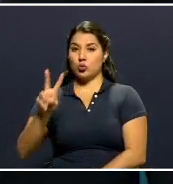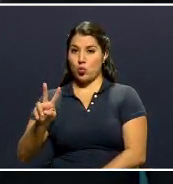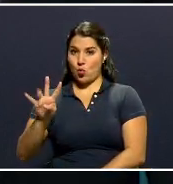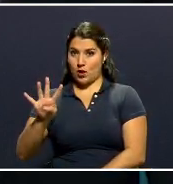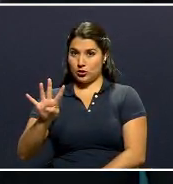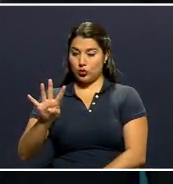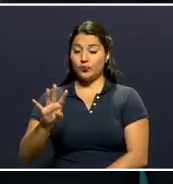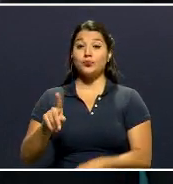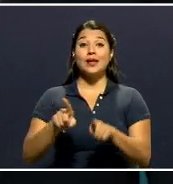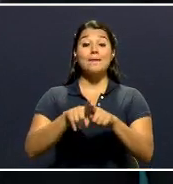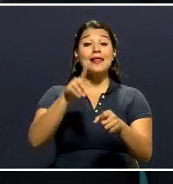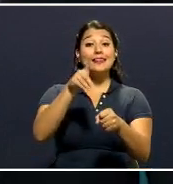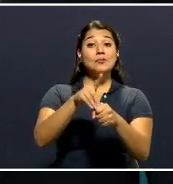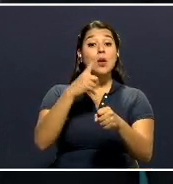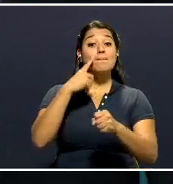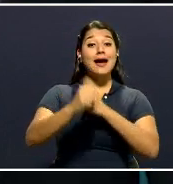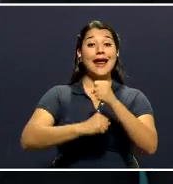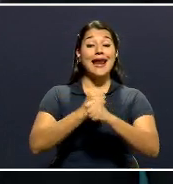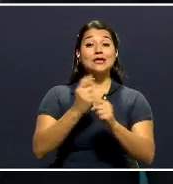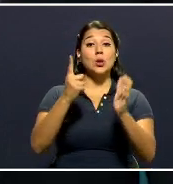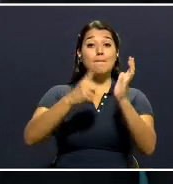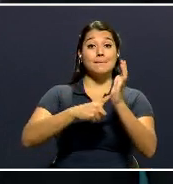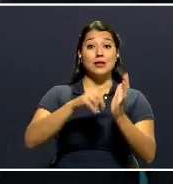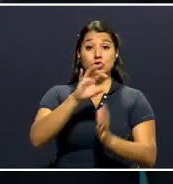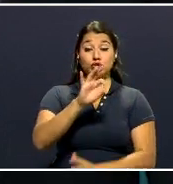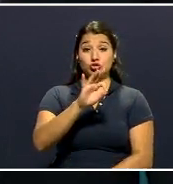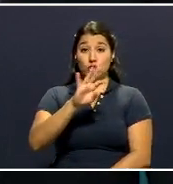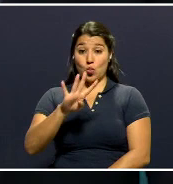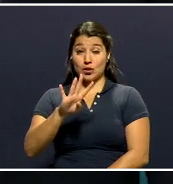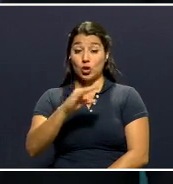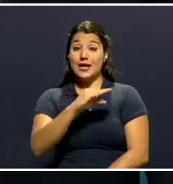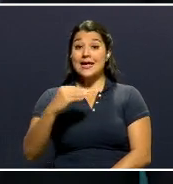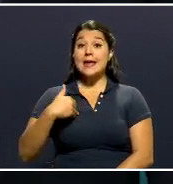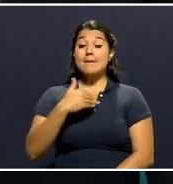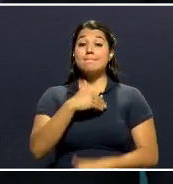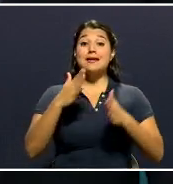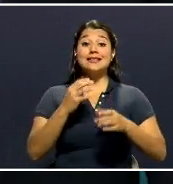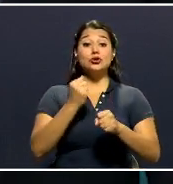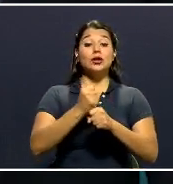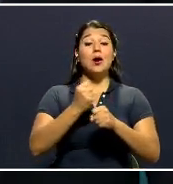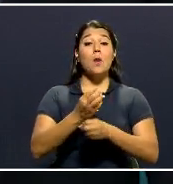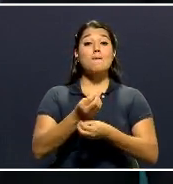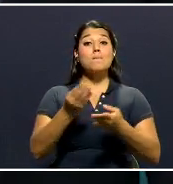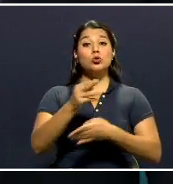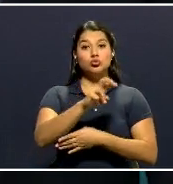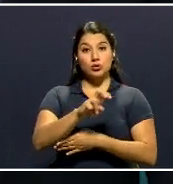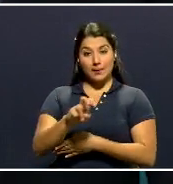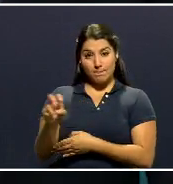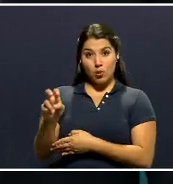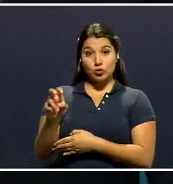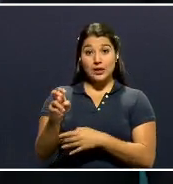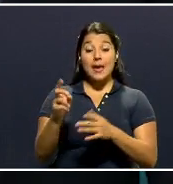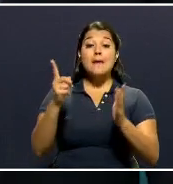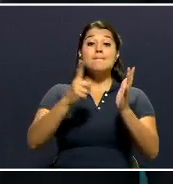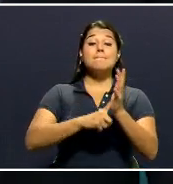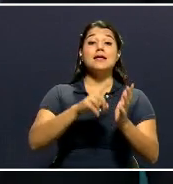1994, diputado para el año 1994 y ministro de Obras Públicas y Transportes